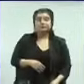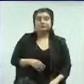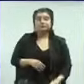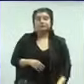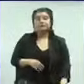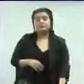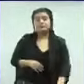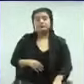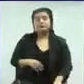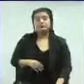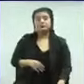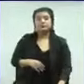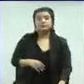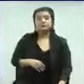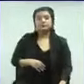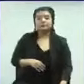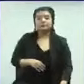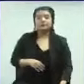Estas